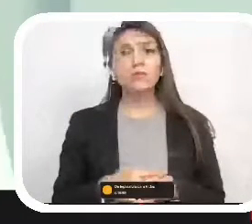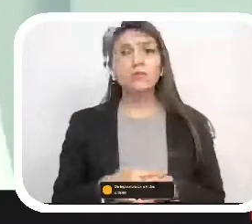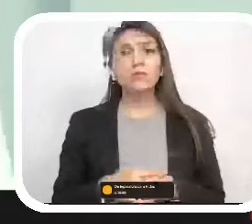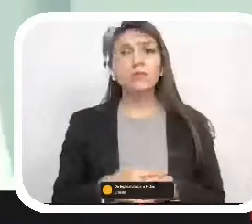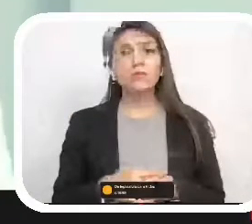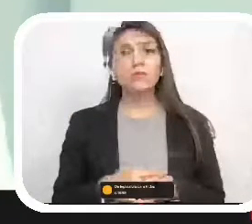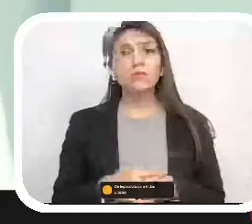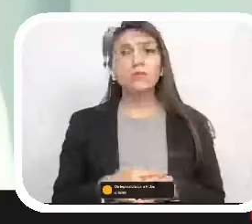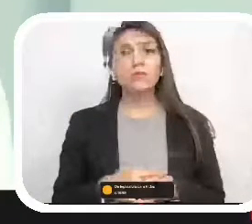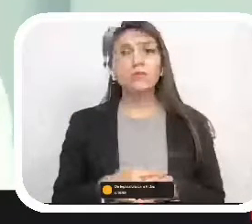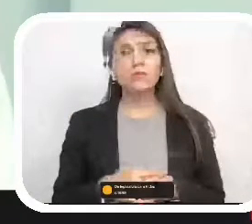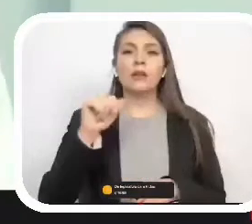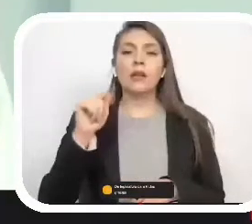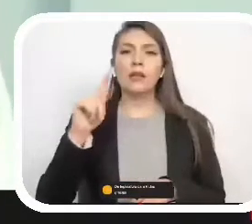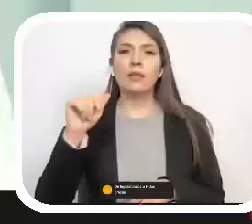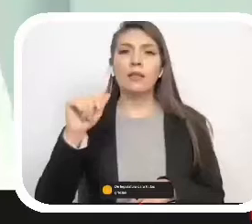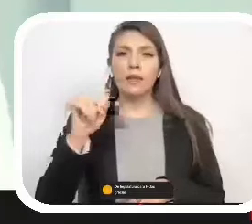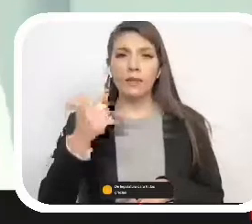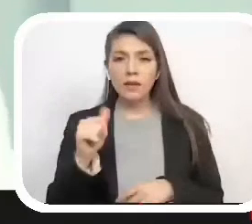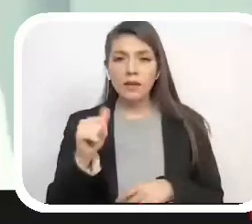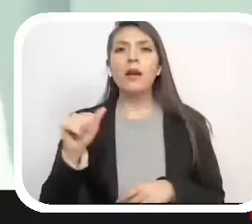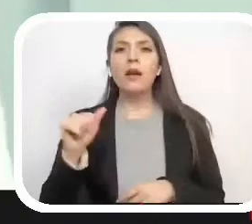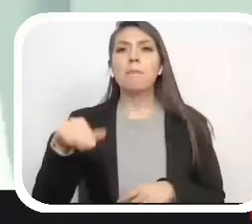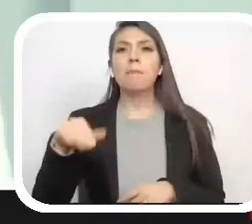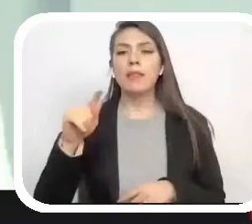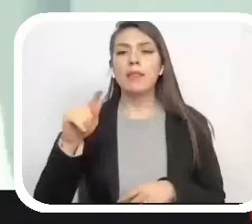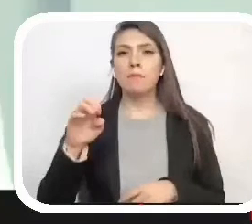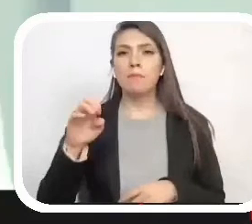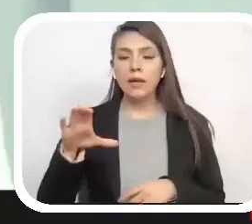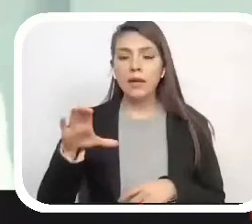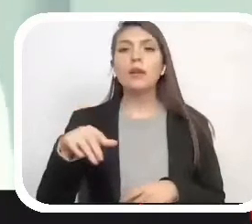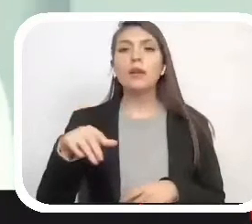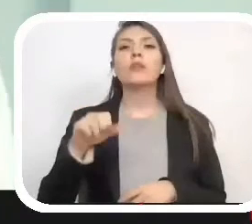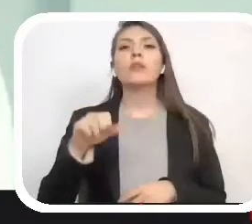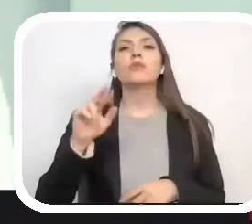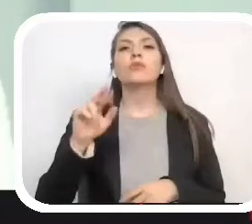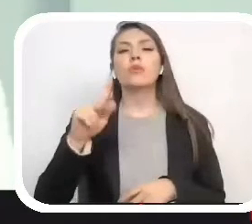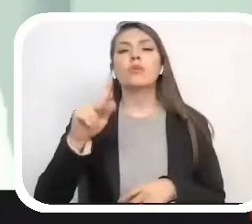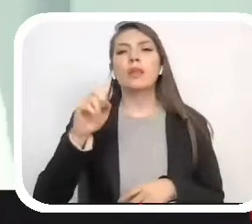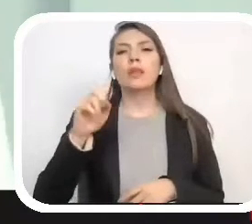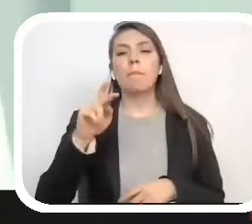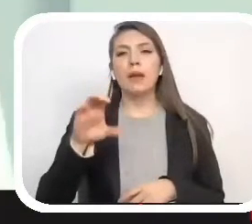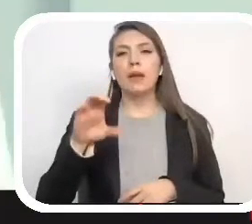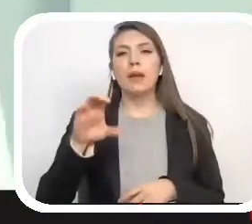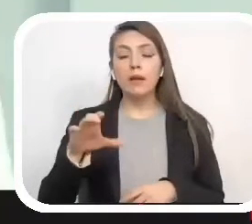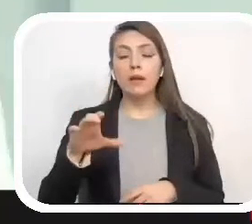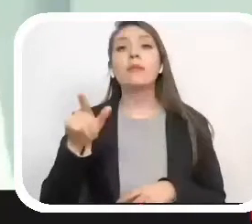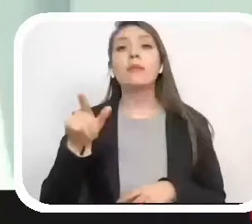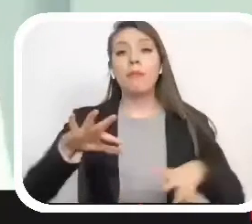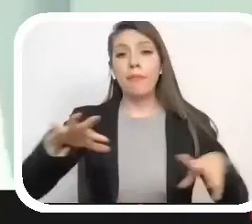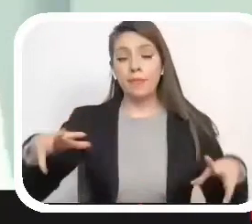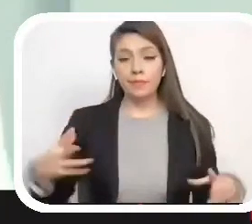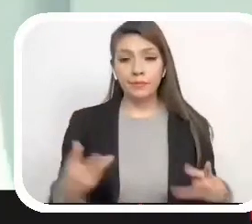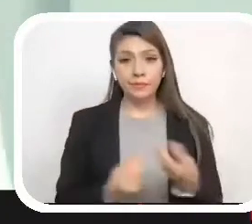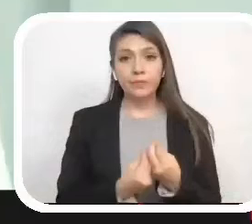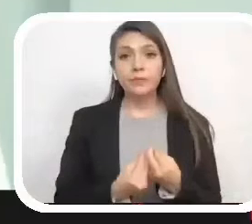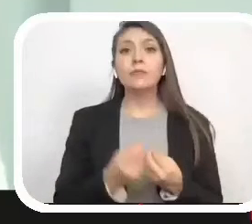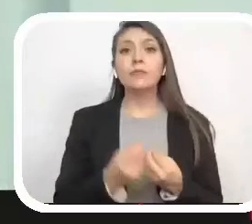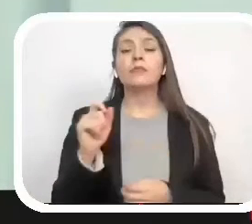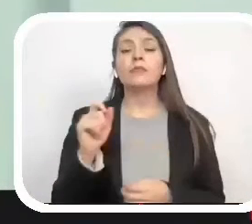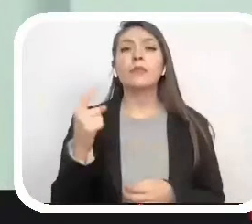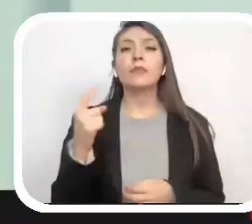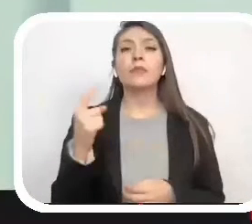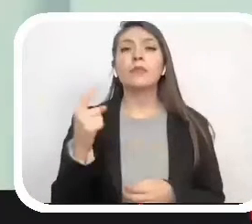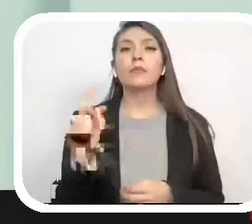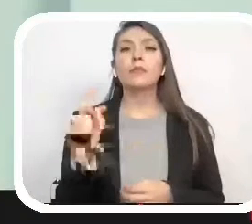Tlatlaya, Lubianos, Amatepec, Tejupilco y Zultepec. Juntos acumulan el 28.8%